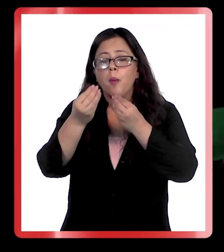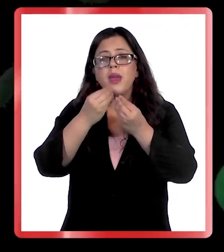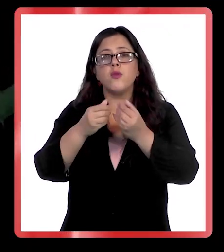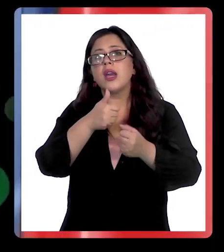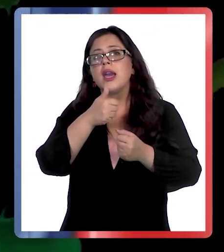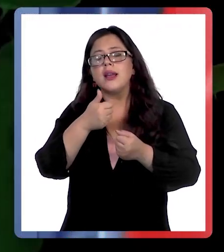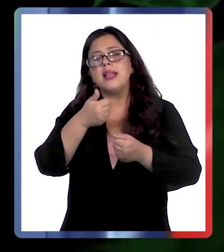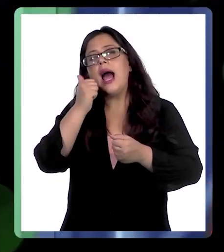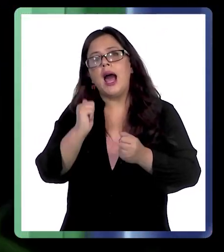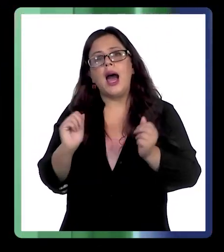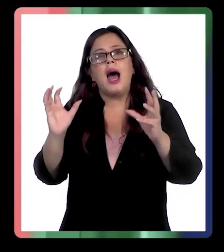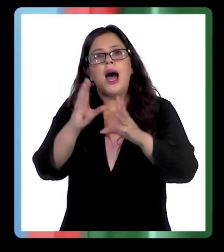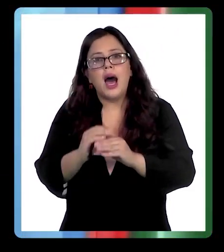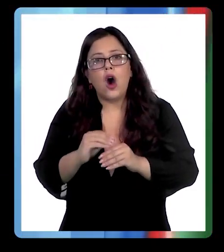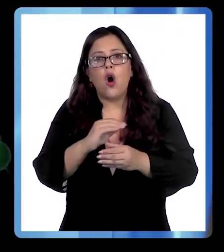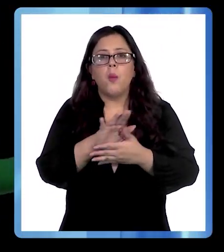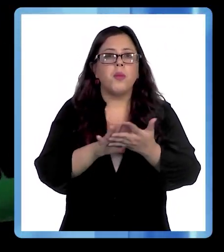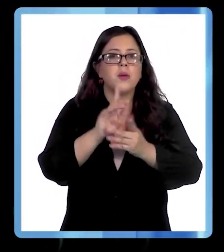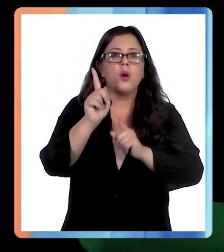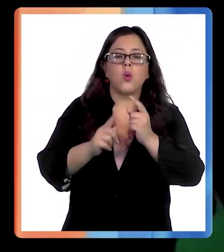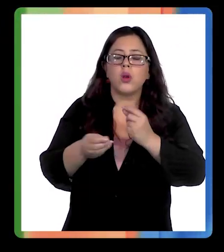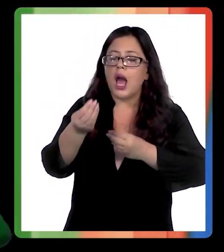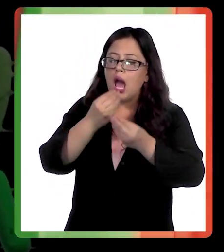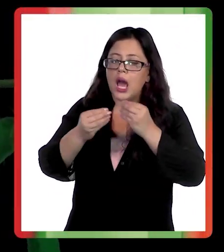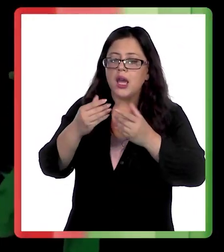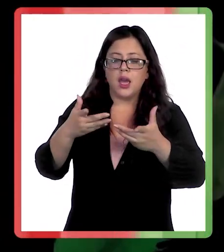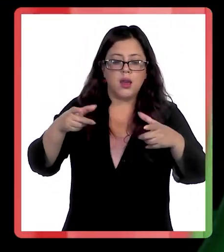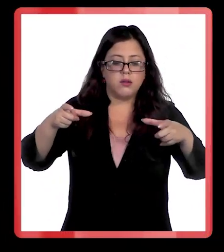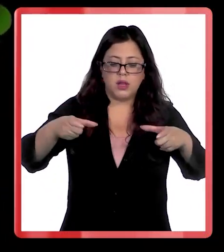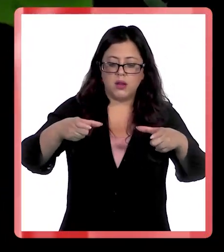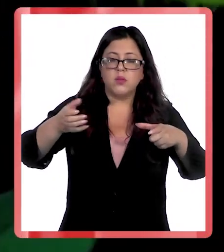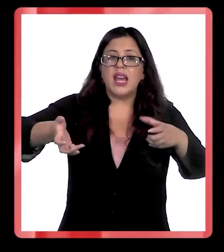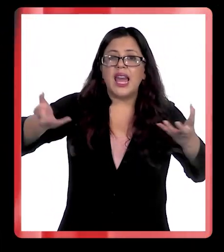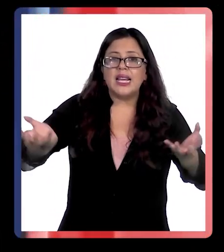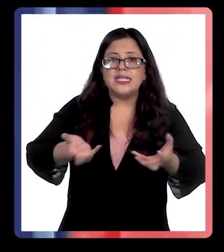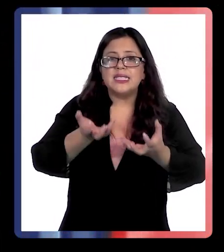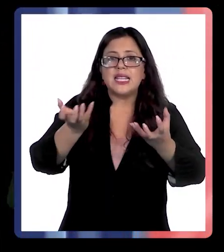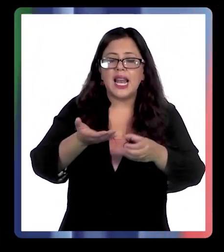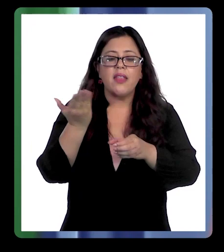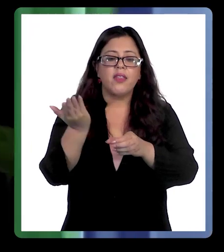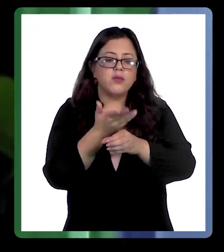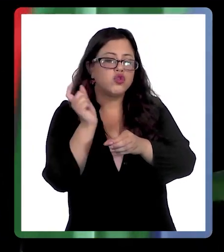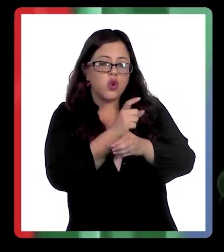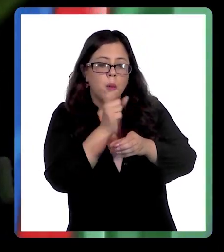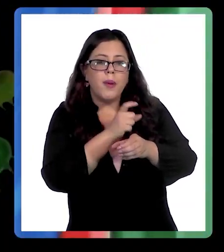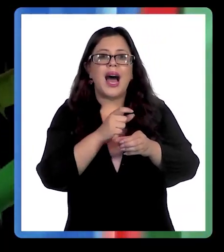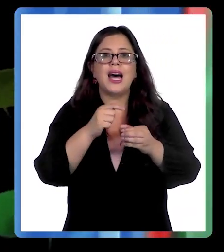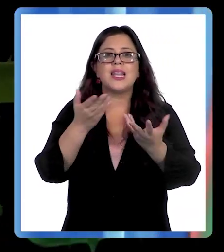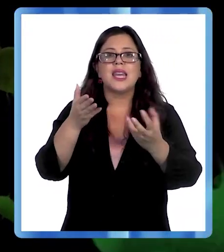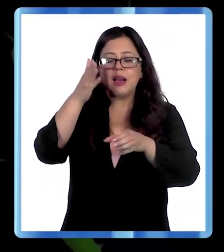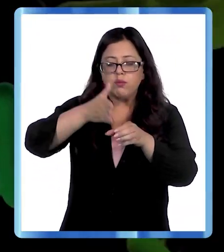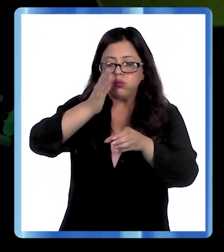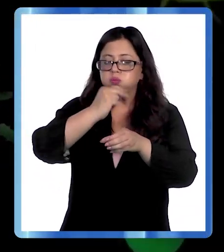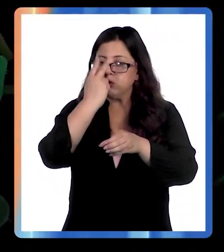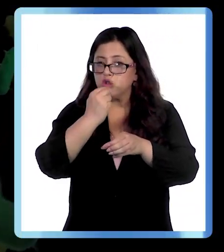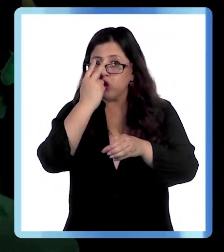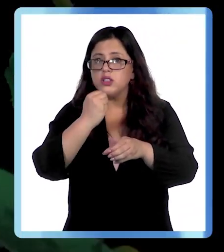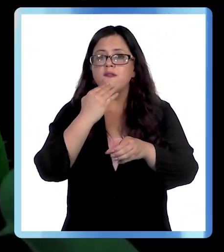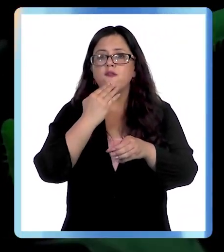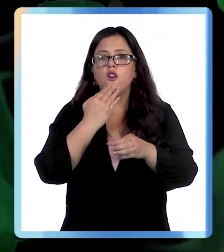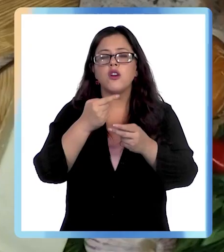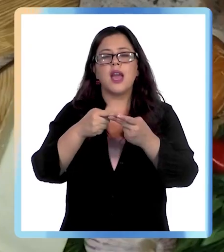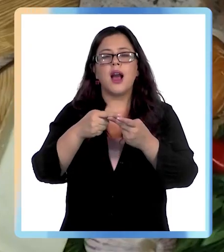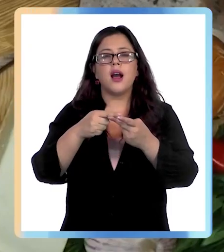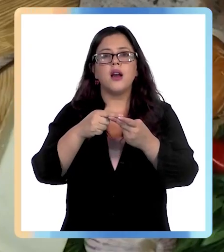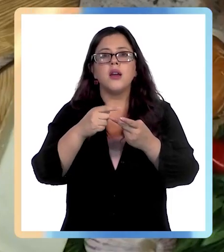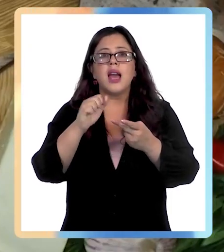o de ciertos alimentos qué s yo comí una ensalada de tomate con cebolla comí ajo son alitos